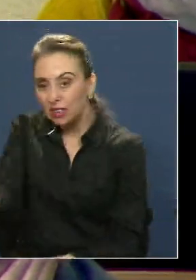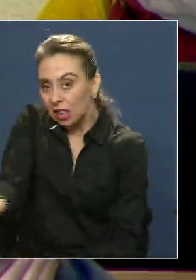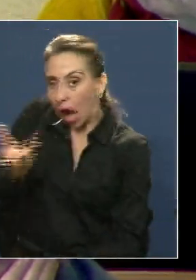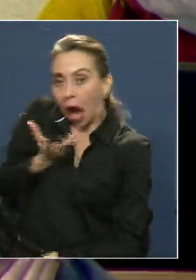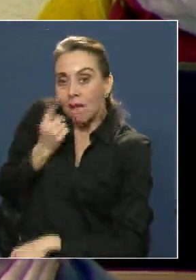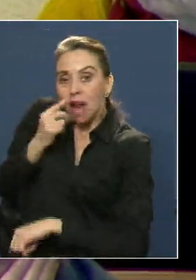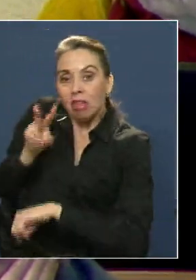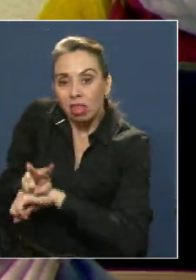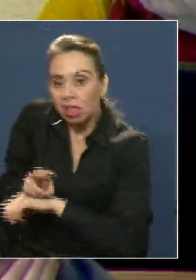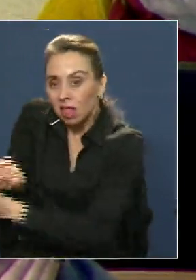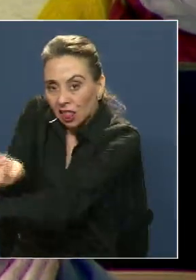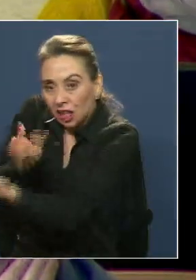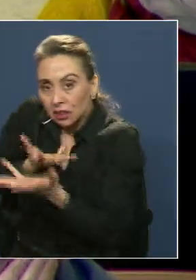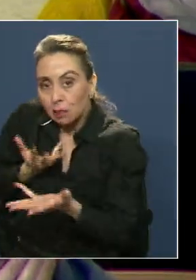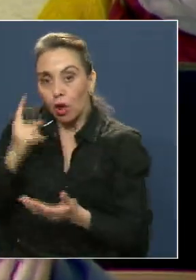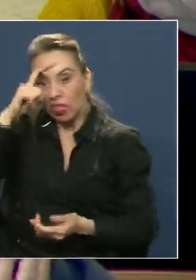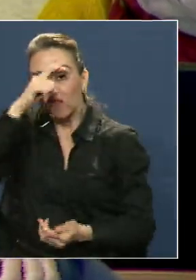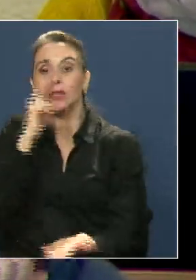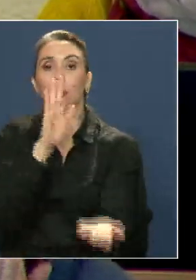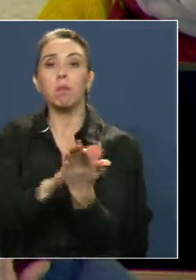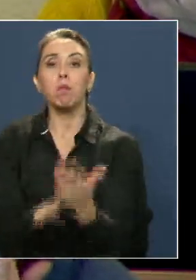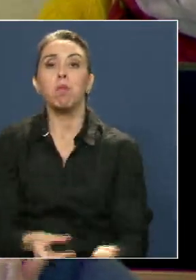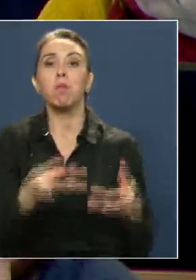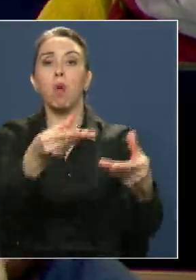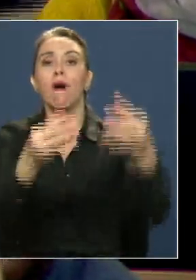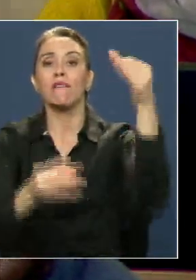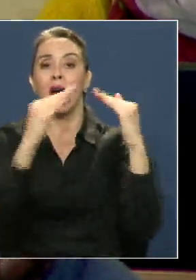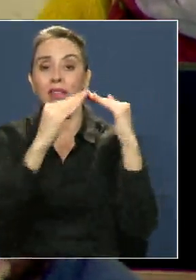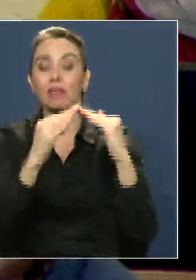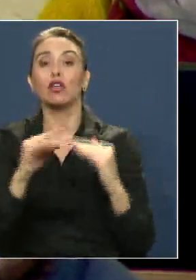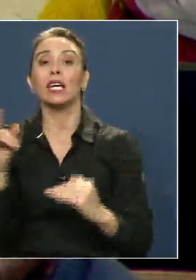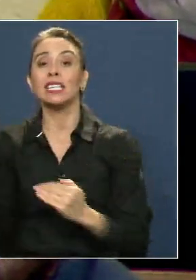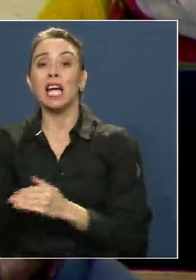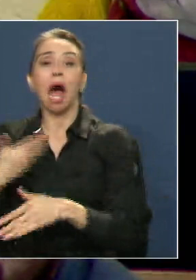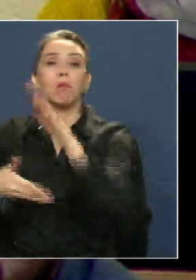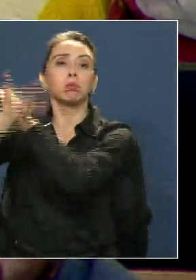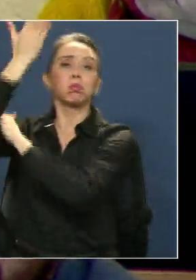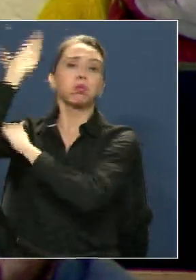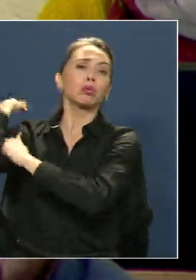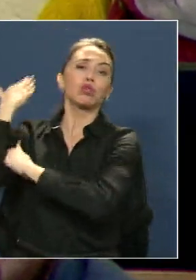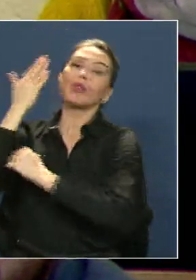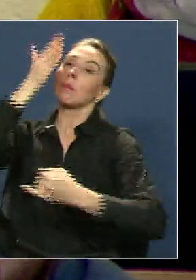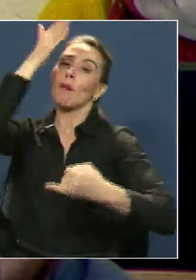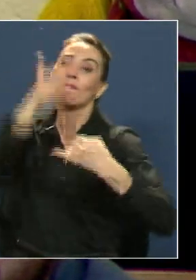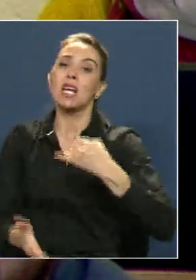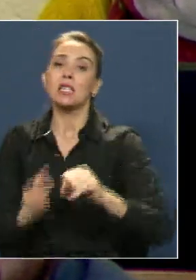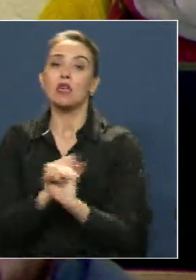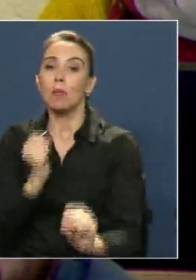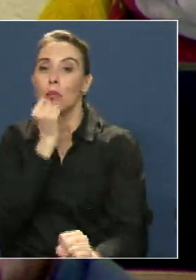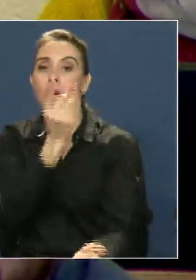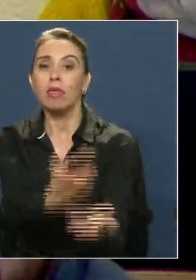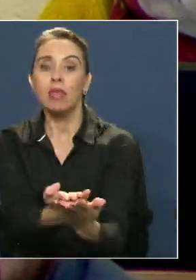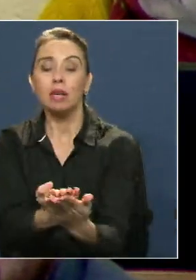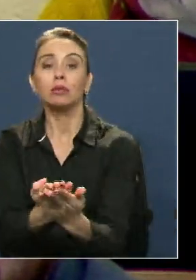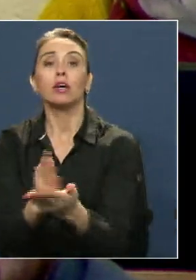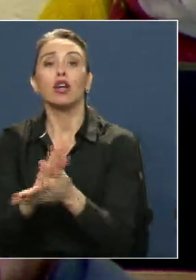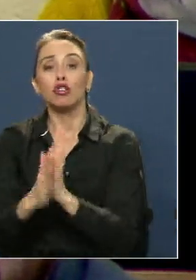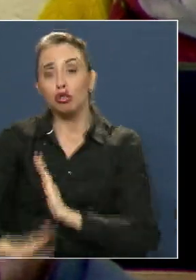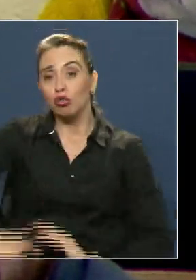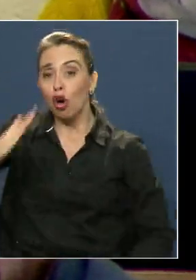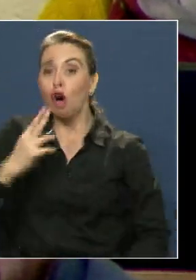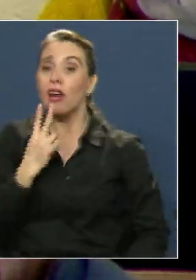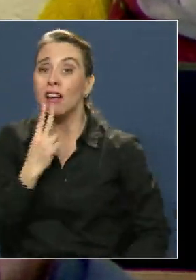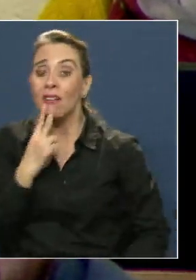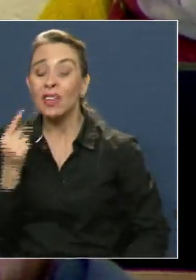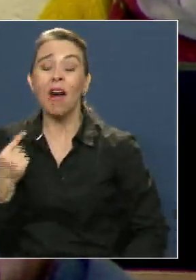la imposibilidad de probarlos en tribunales y a la prescripción de los mismos. Las víctimas podrían tardar toda una vida en comprender el